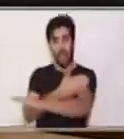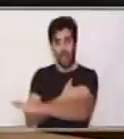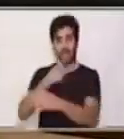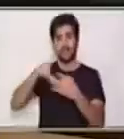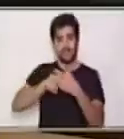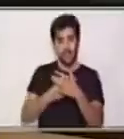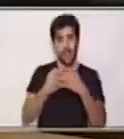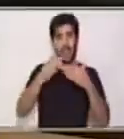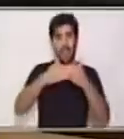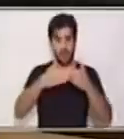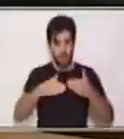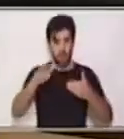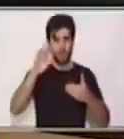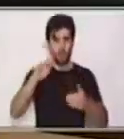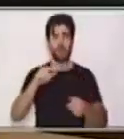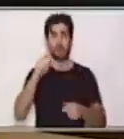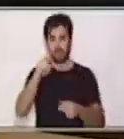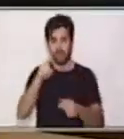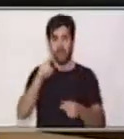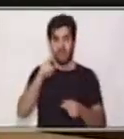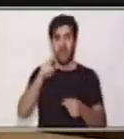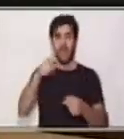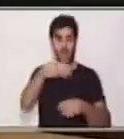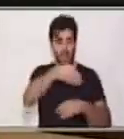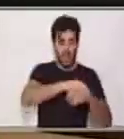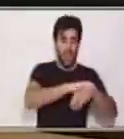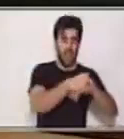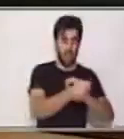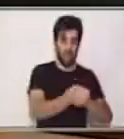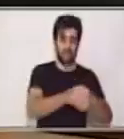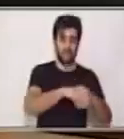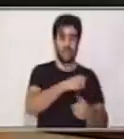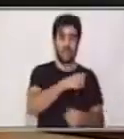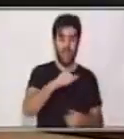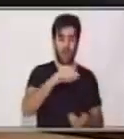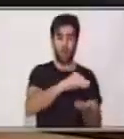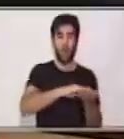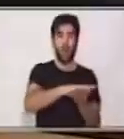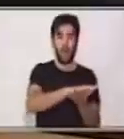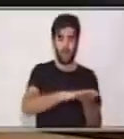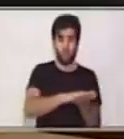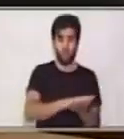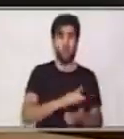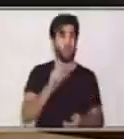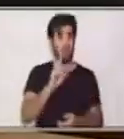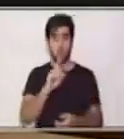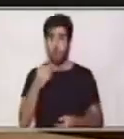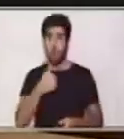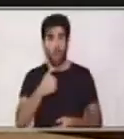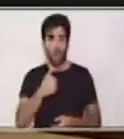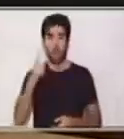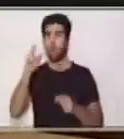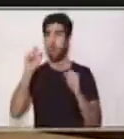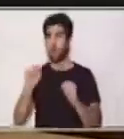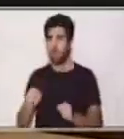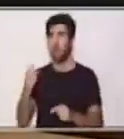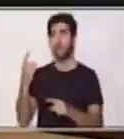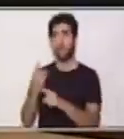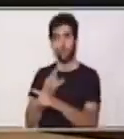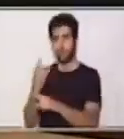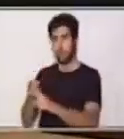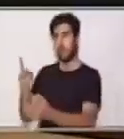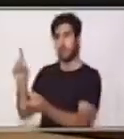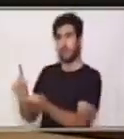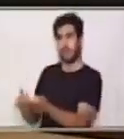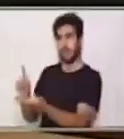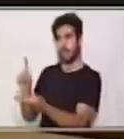te recomiendo que laves tus manos constantemente con agua y jabón. Y si no tienes agua y jabón, de manera inmediata que utilices